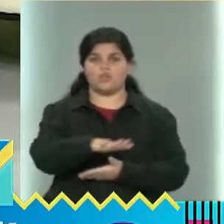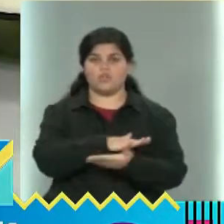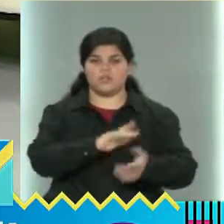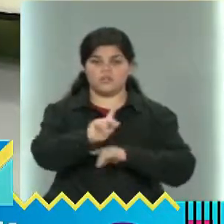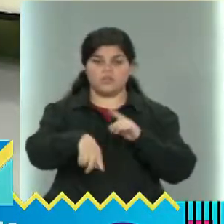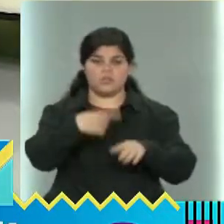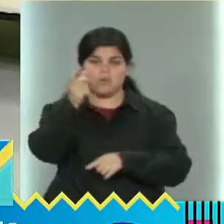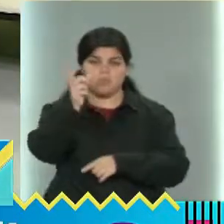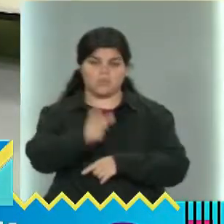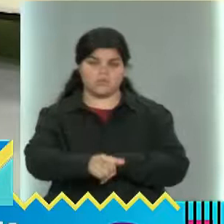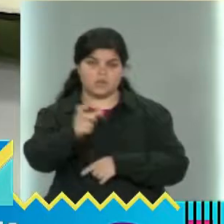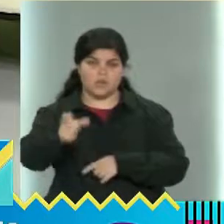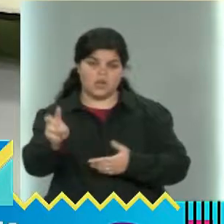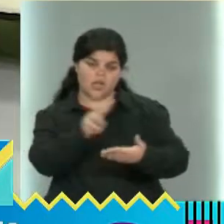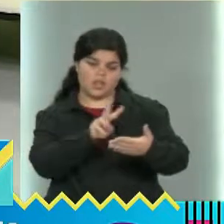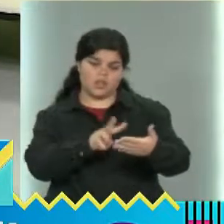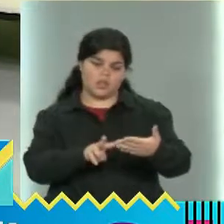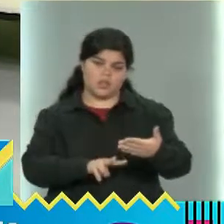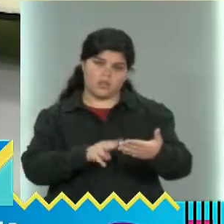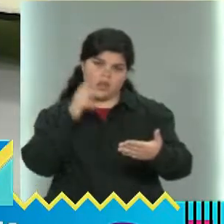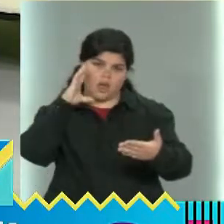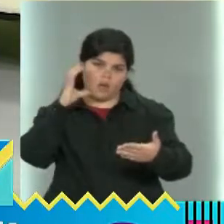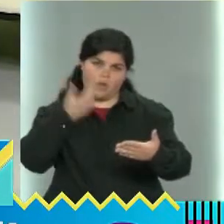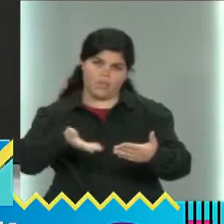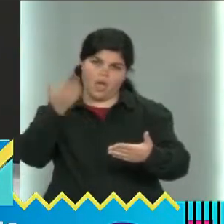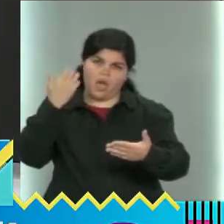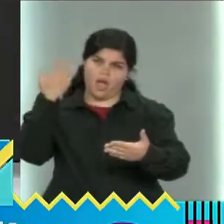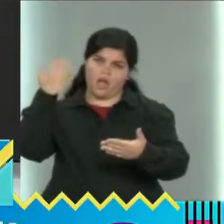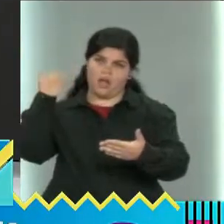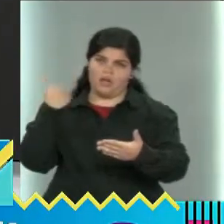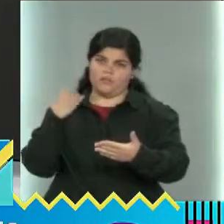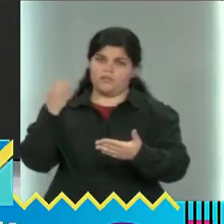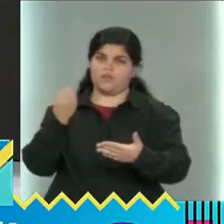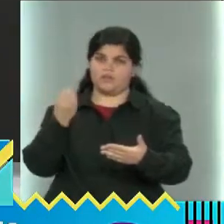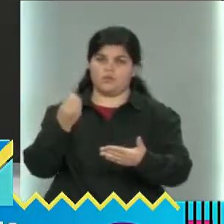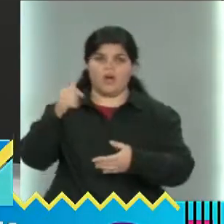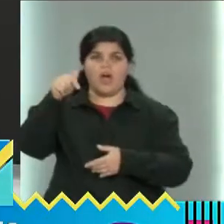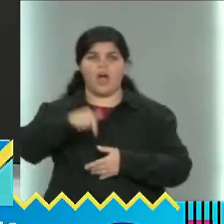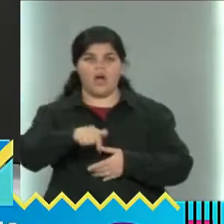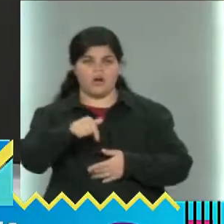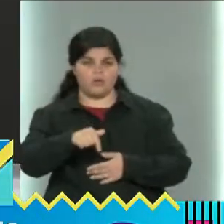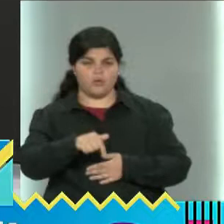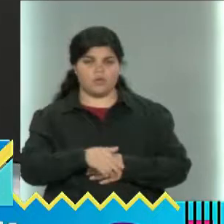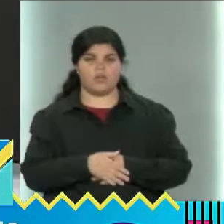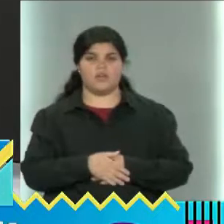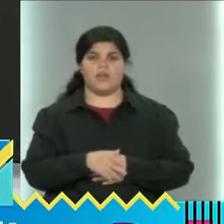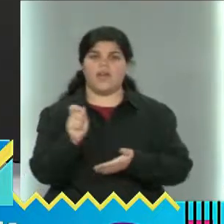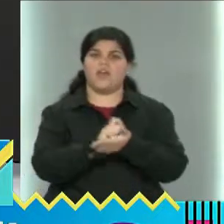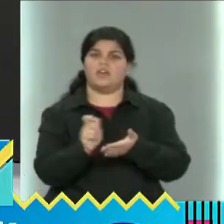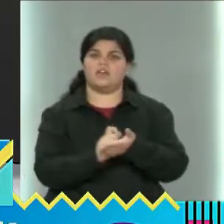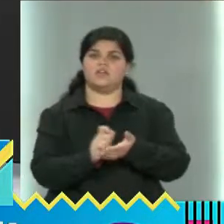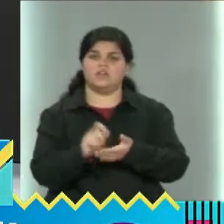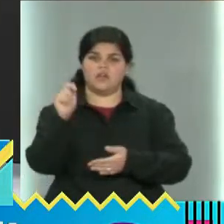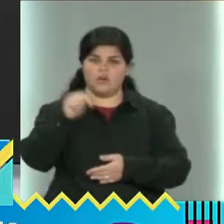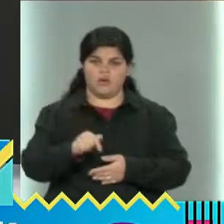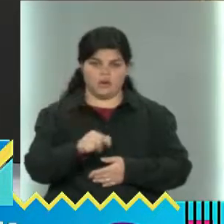lector mira en perspectiva, ¿sí? Mira hacia atrás. ¿Qué pasa con el escritor de hoy? ¿Está mirando el contexto? Digo, porque a